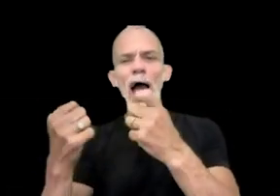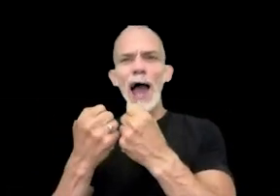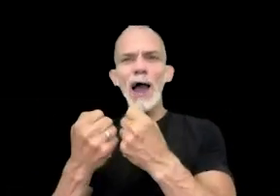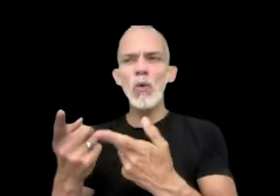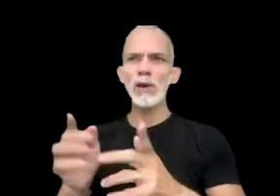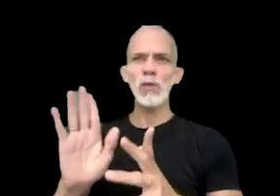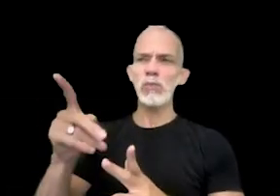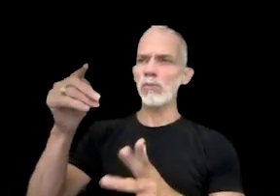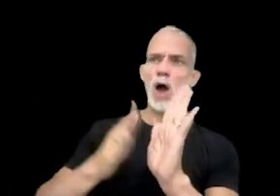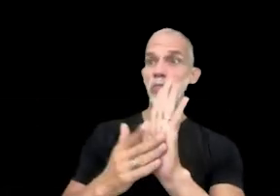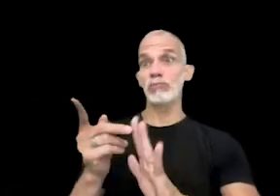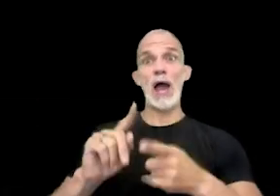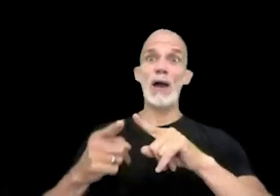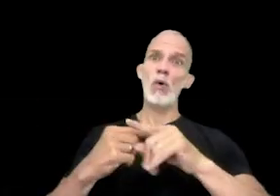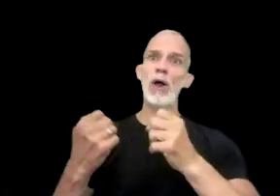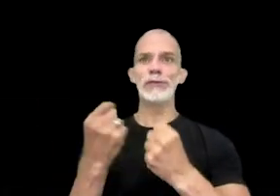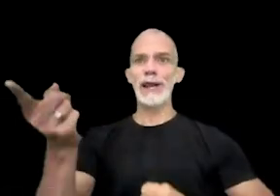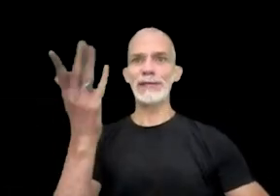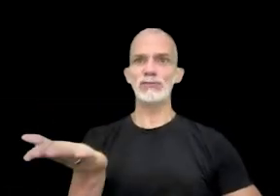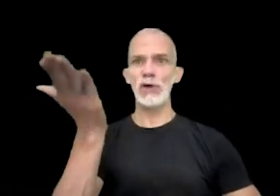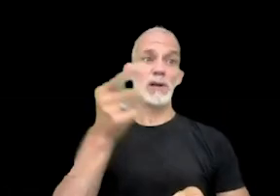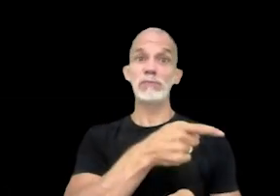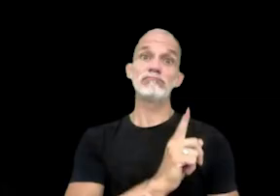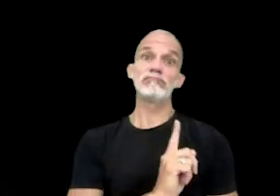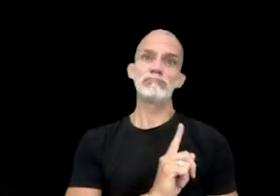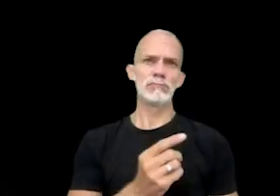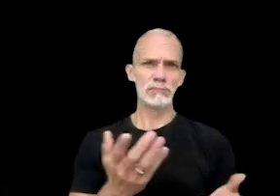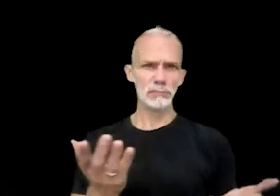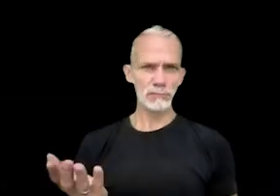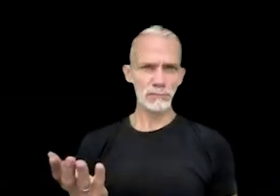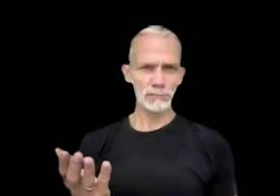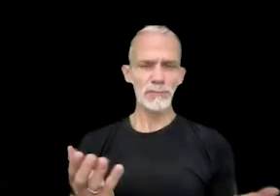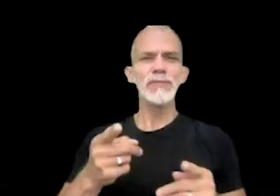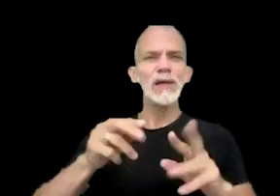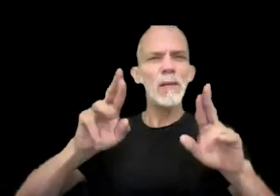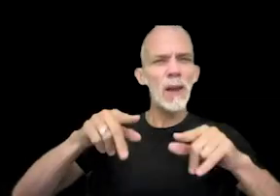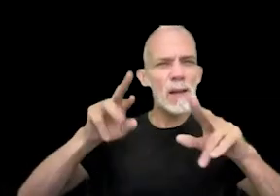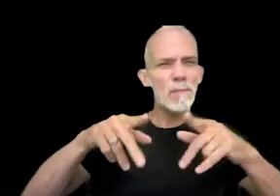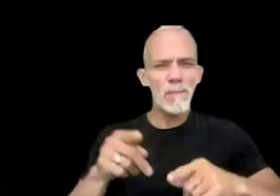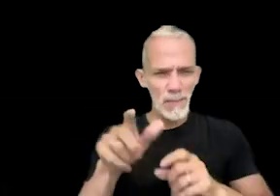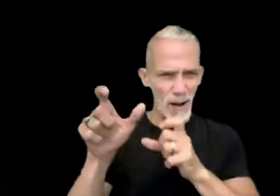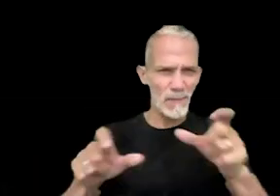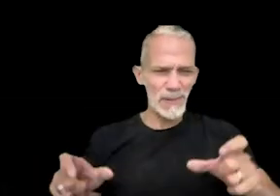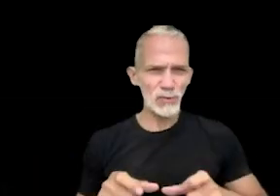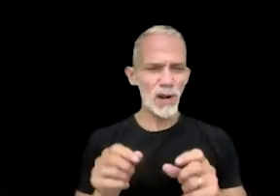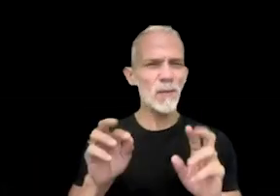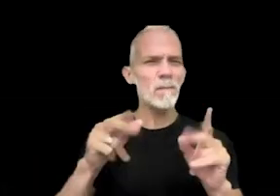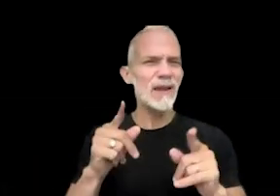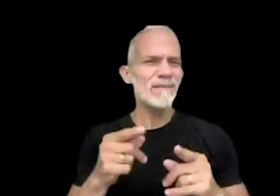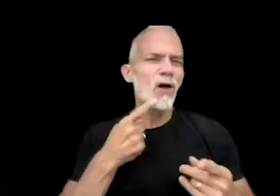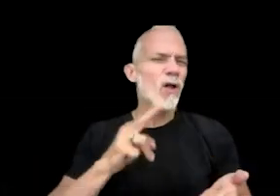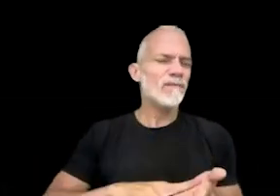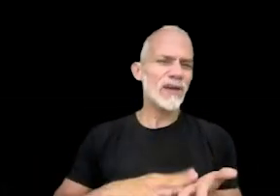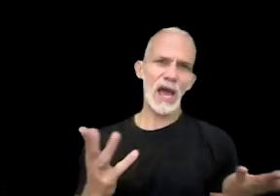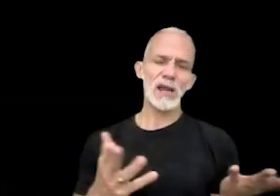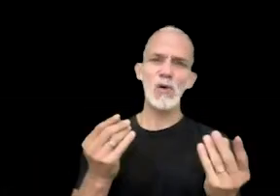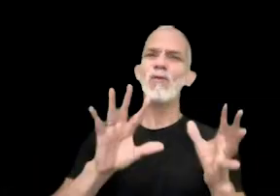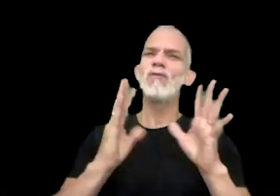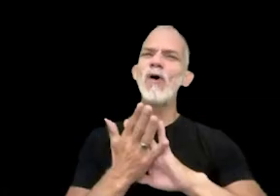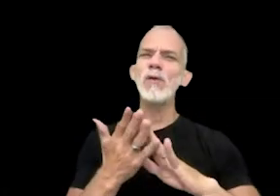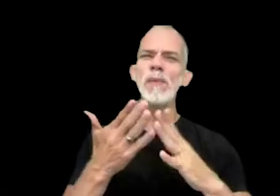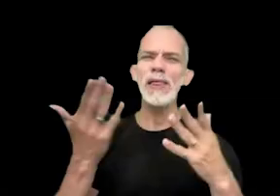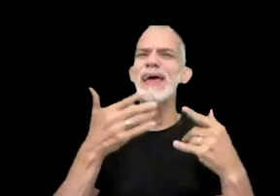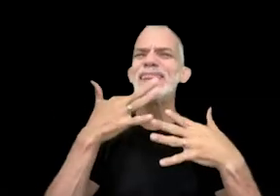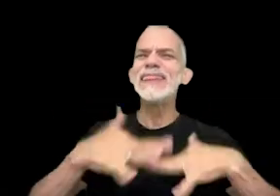pretendida aplicación de un tratado internacional. Y los planificadores fiscales, ¿qué tenemos que tener? Tenemos que tener una lectura de todo